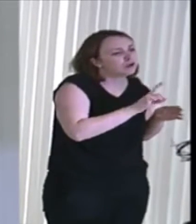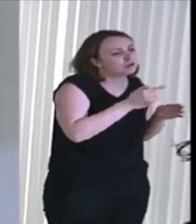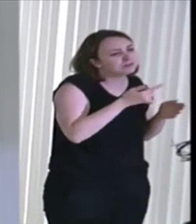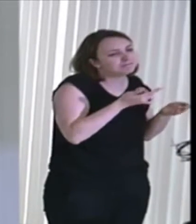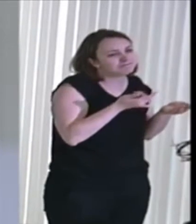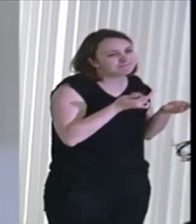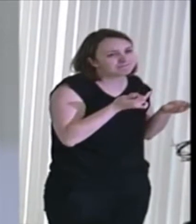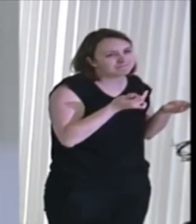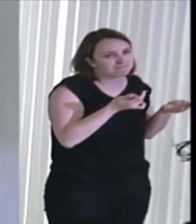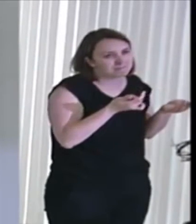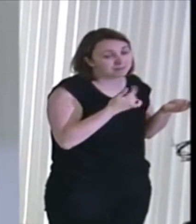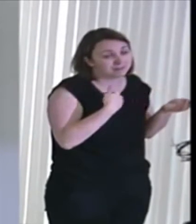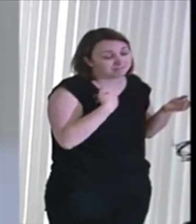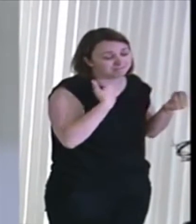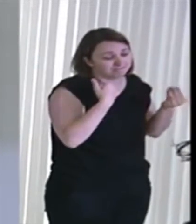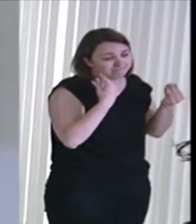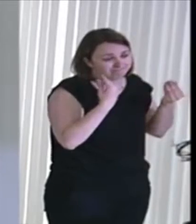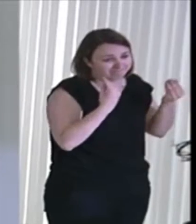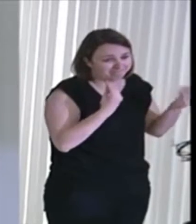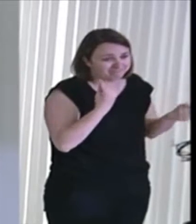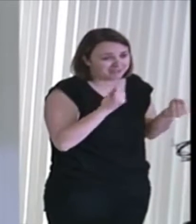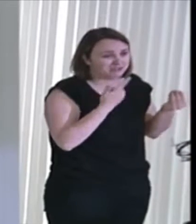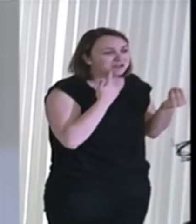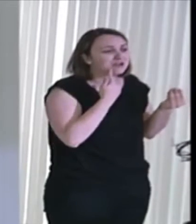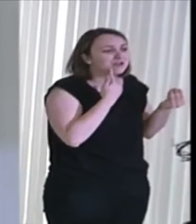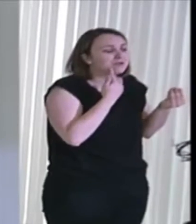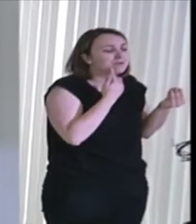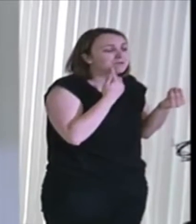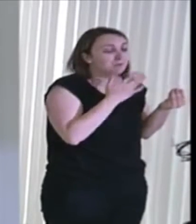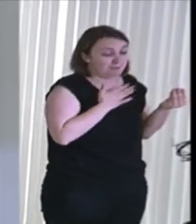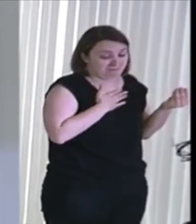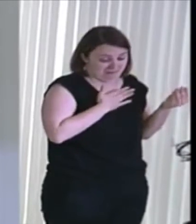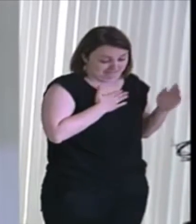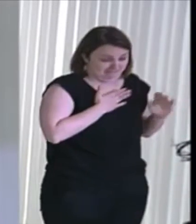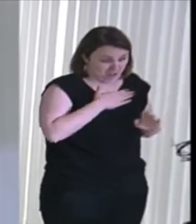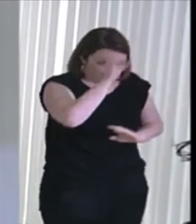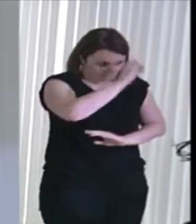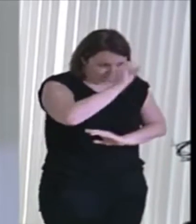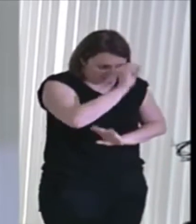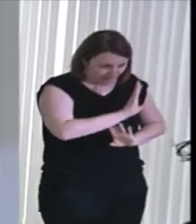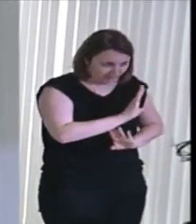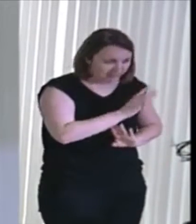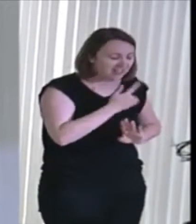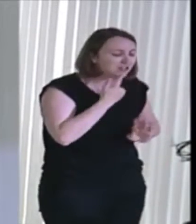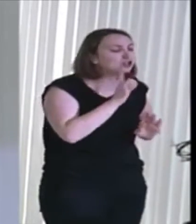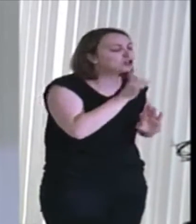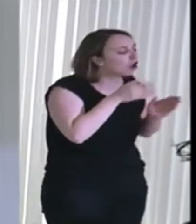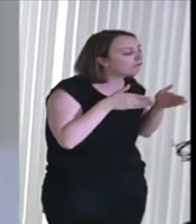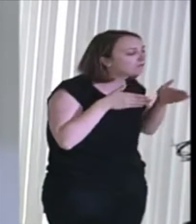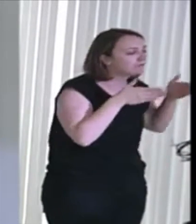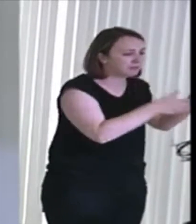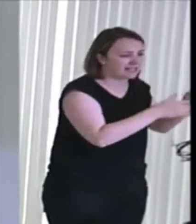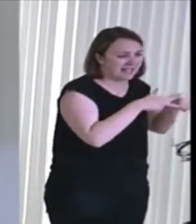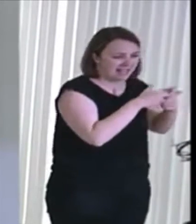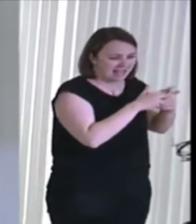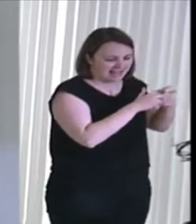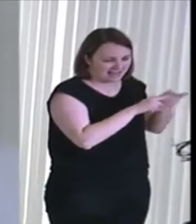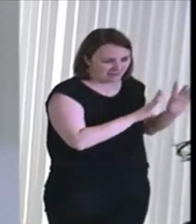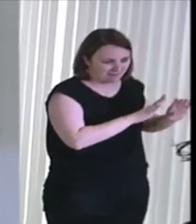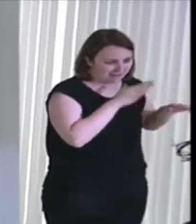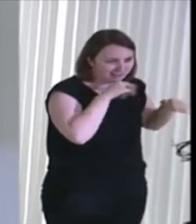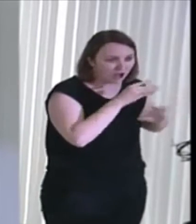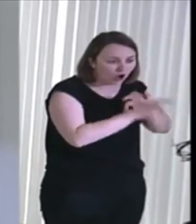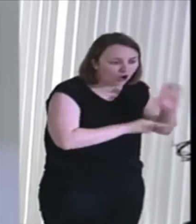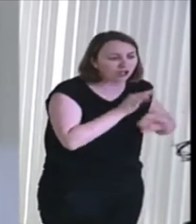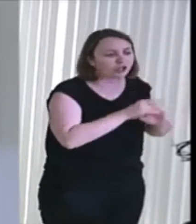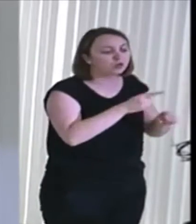lo menos creo que por lo menos por mi parte, que no sea la única herramienta que te lo permita avanzar,